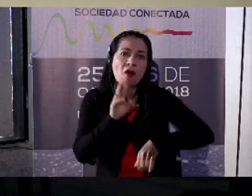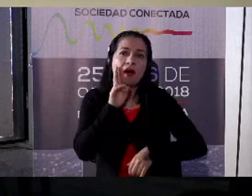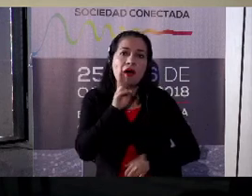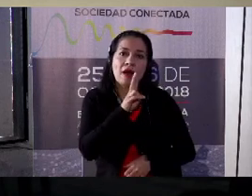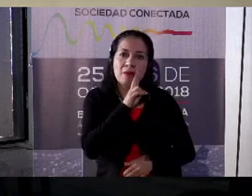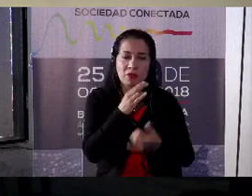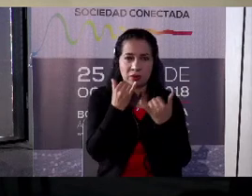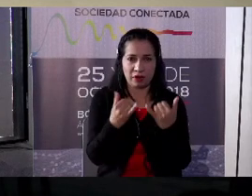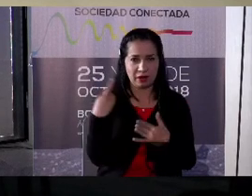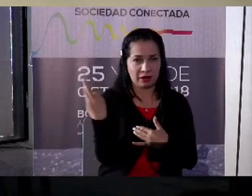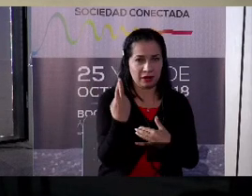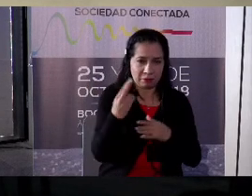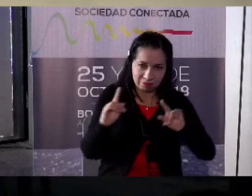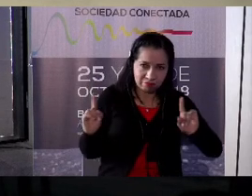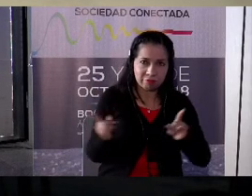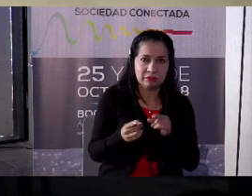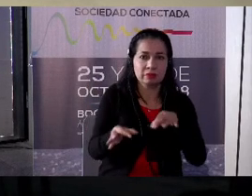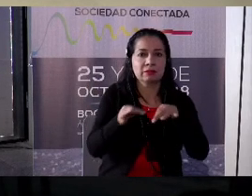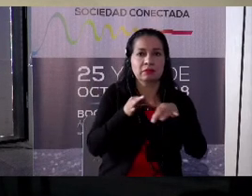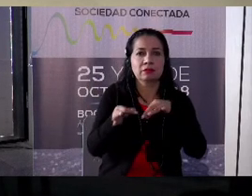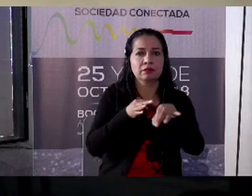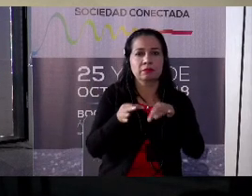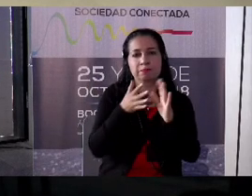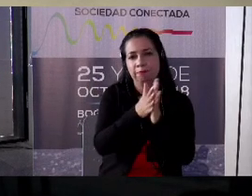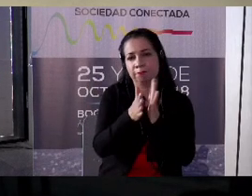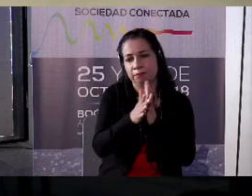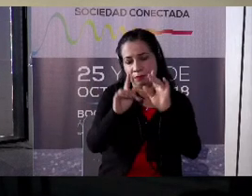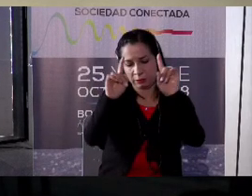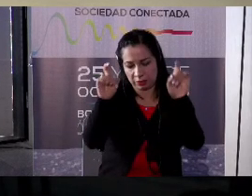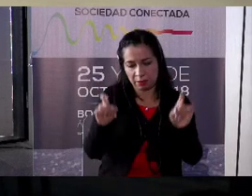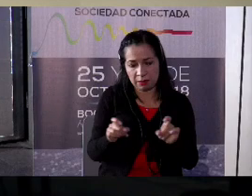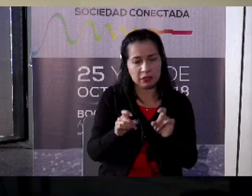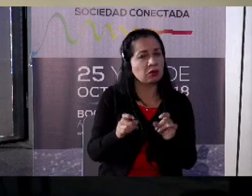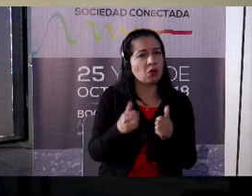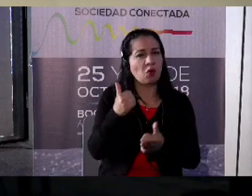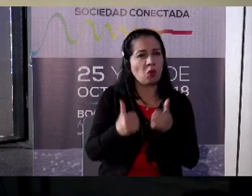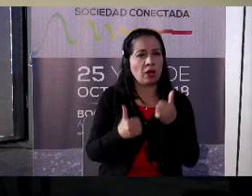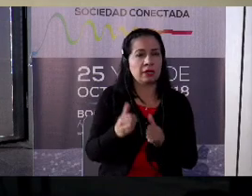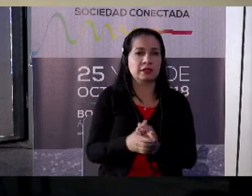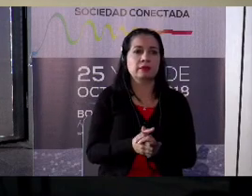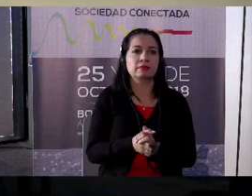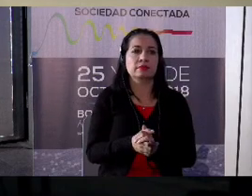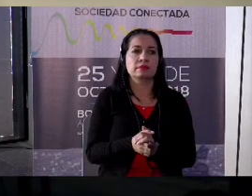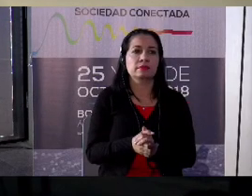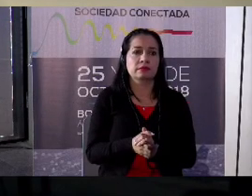repasar lo más rápido posible los temas que voy a tocar son los